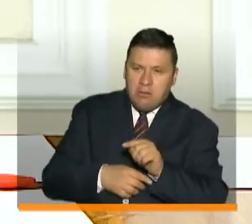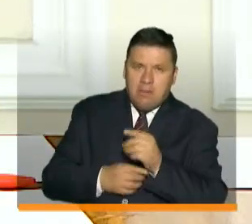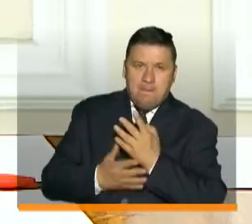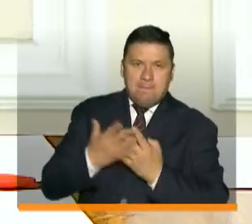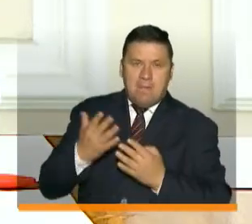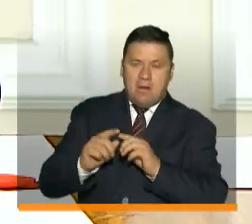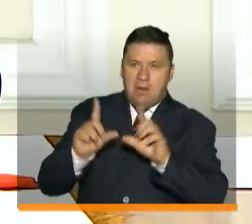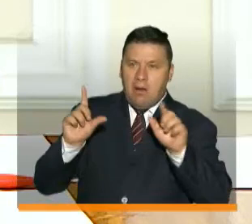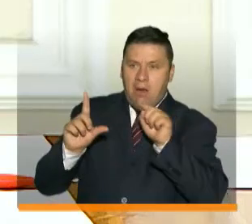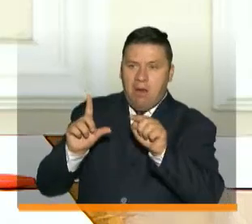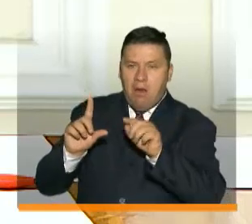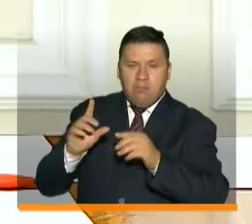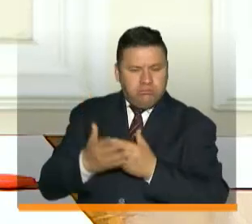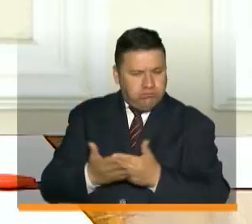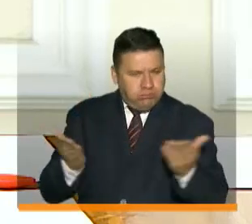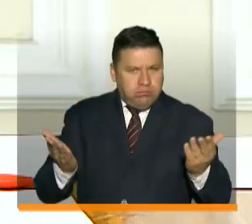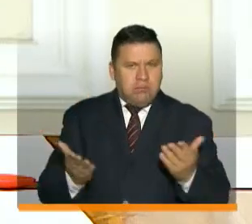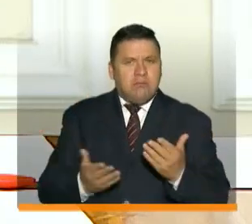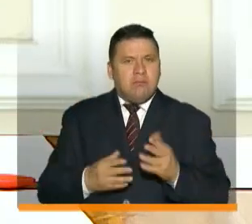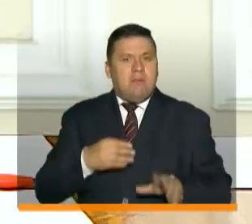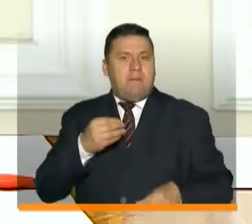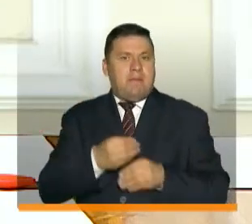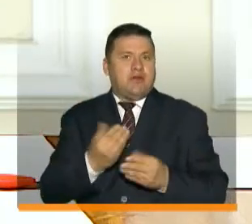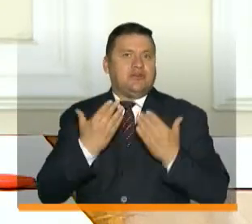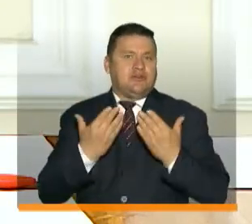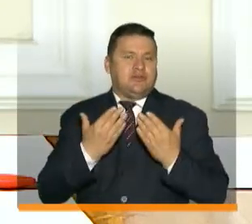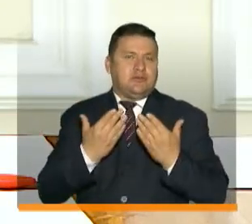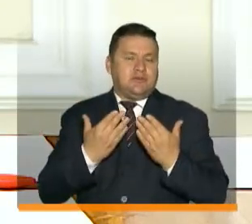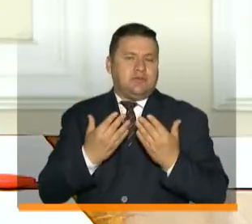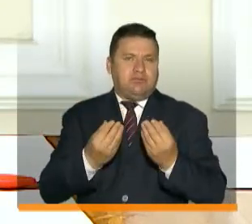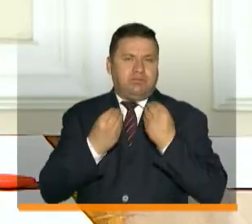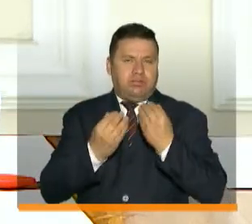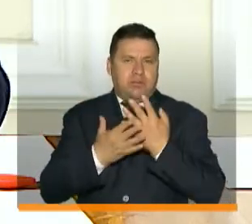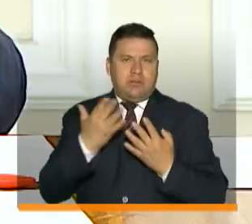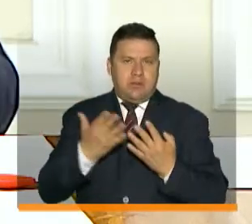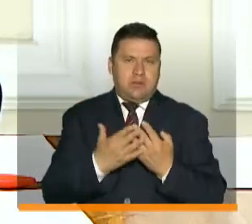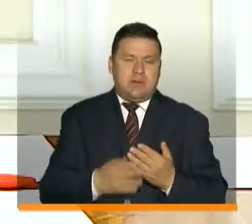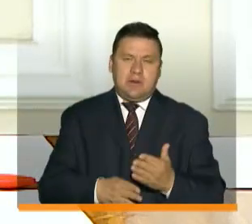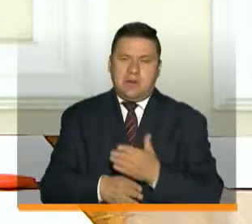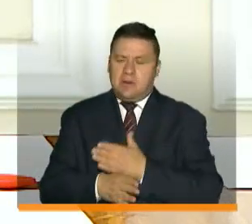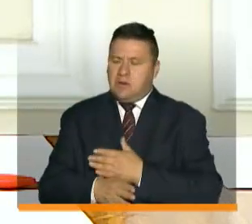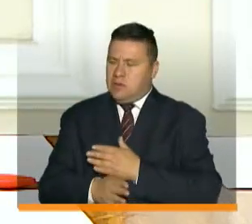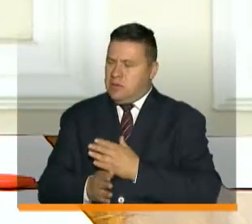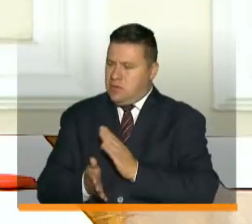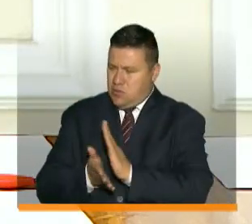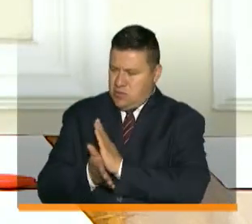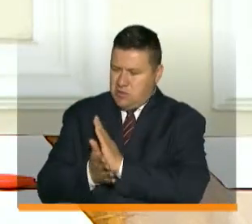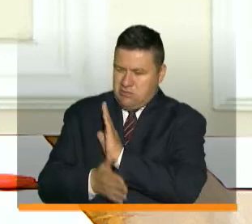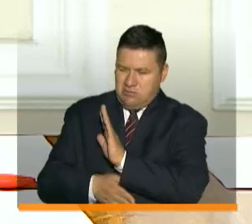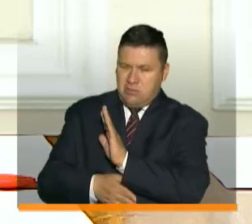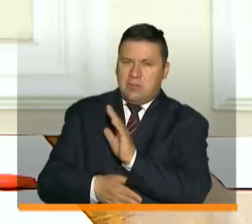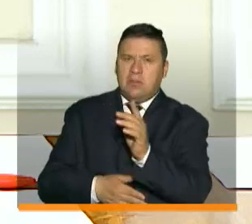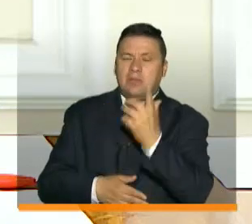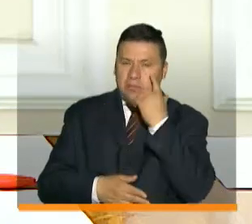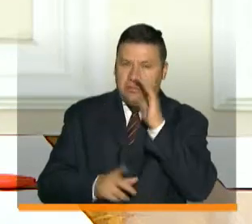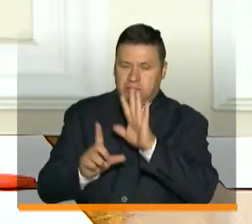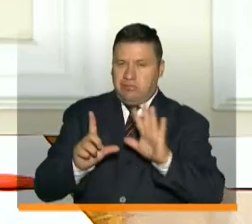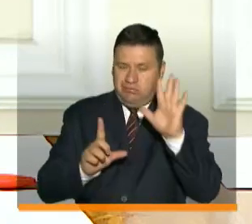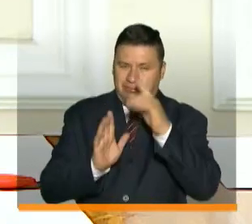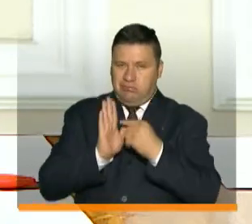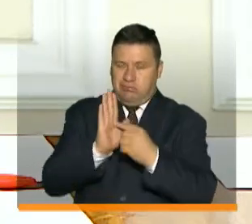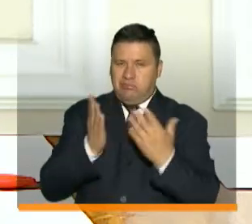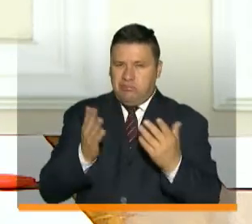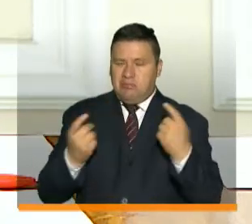dos plataformas y cuál es el valor agregado que también les brinda la formación matemática. Antes de que usted nos cuente los detalles, quiero que ustedes